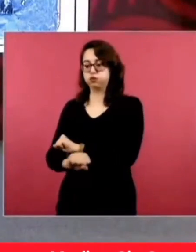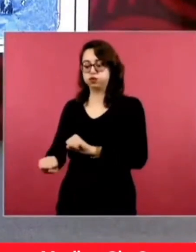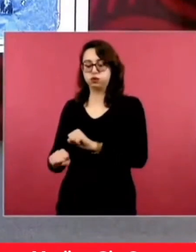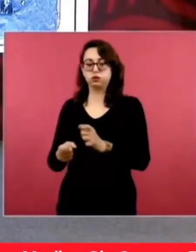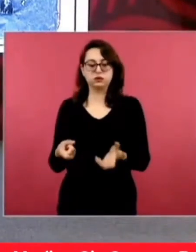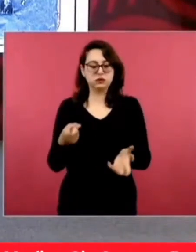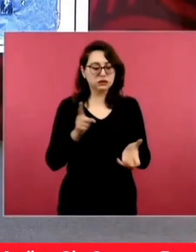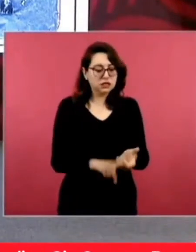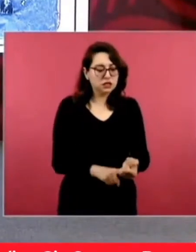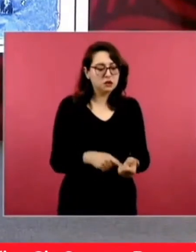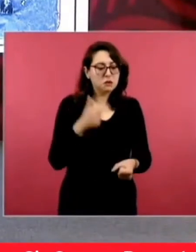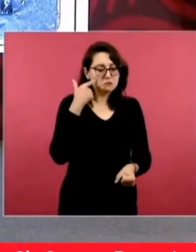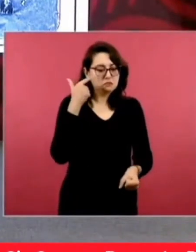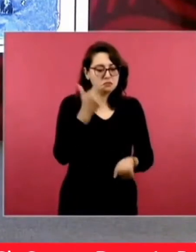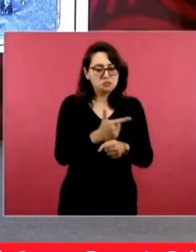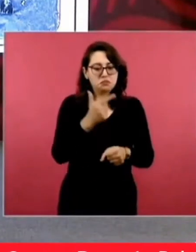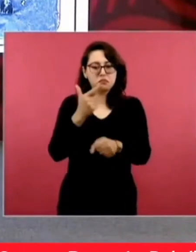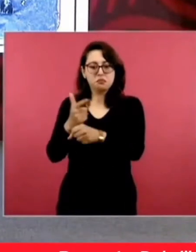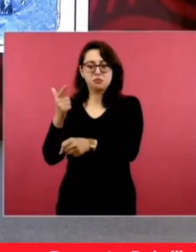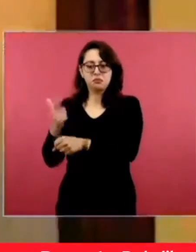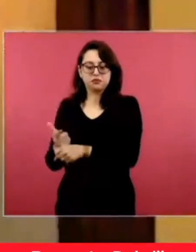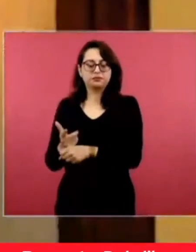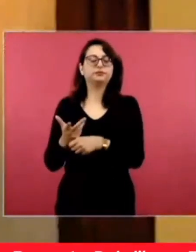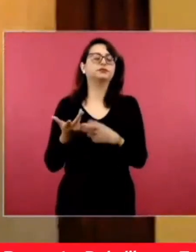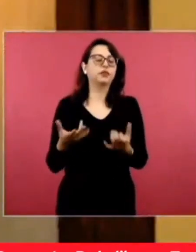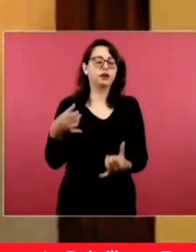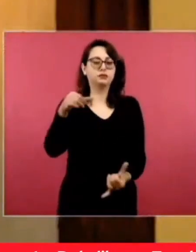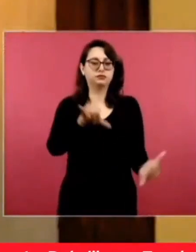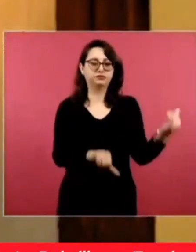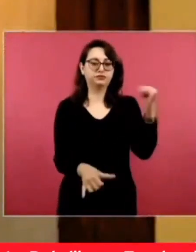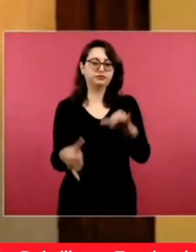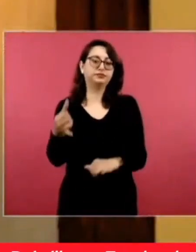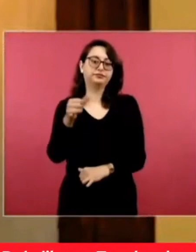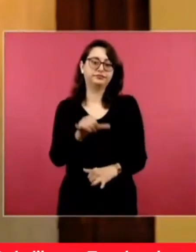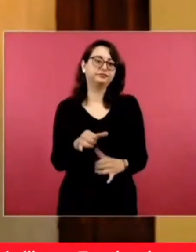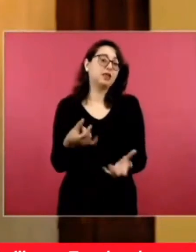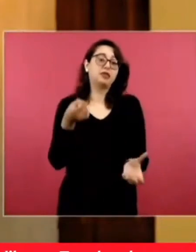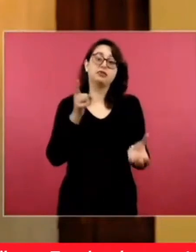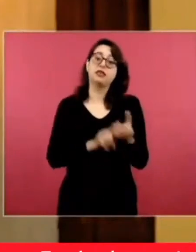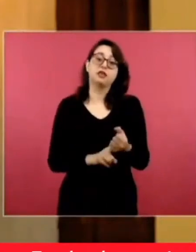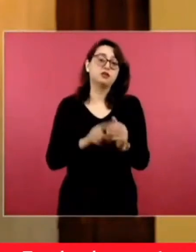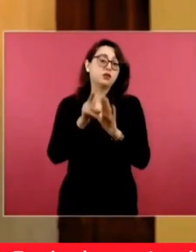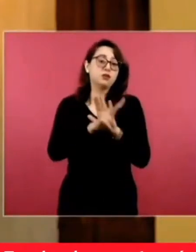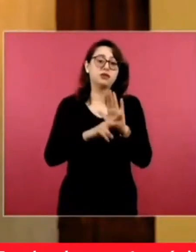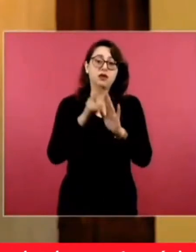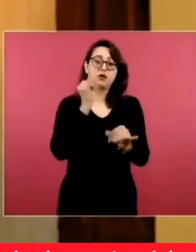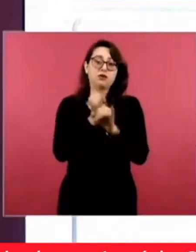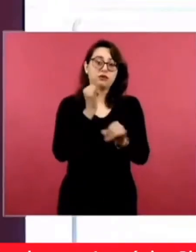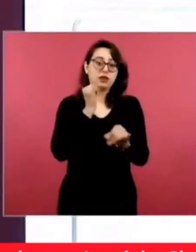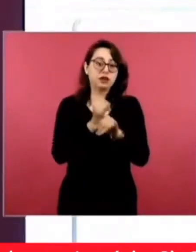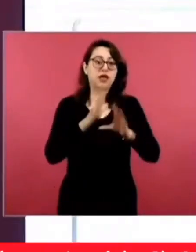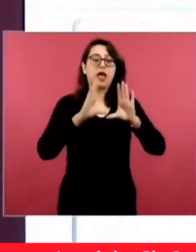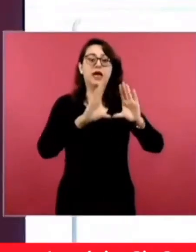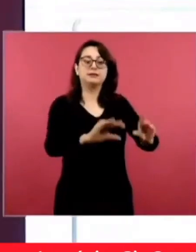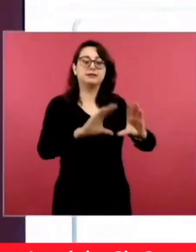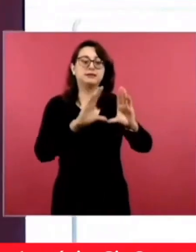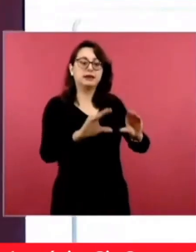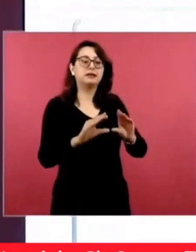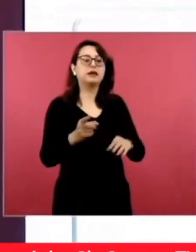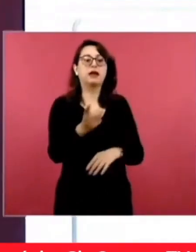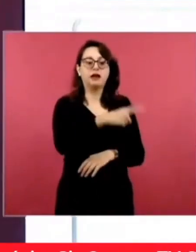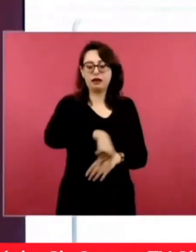casera basados en tutoriales que se encuentran en el material explosivo